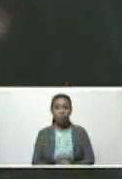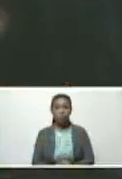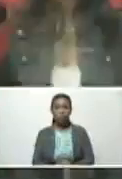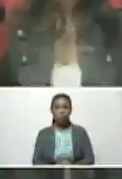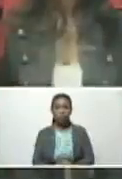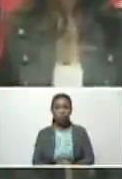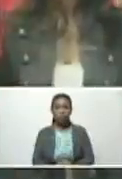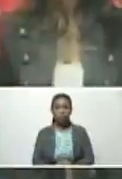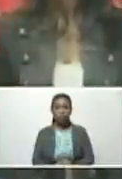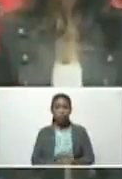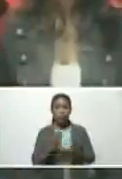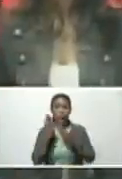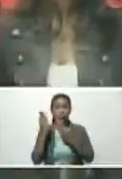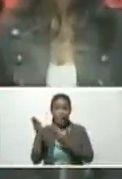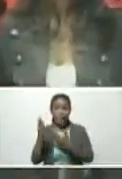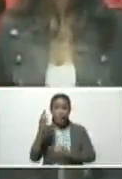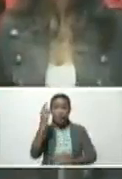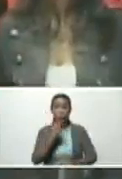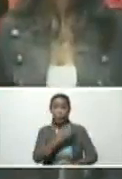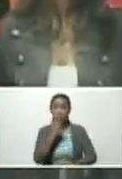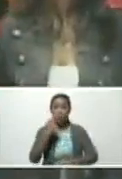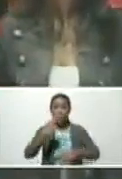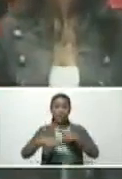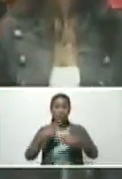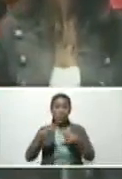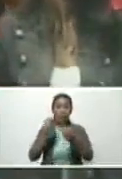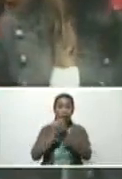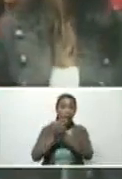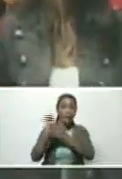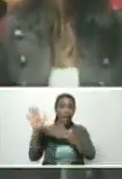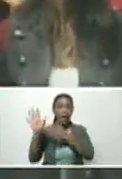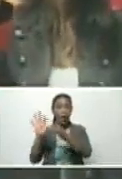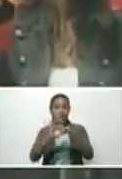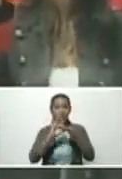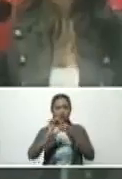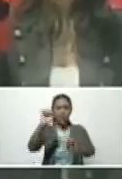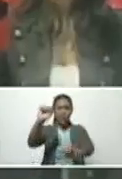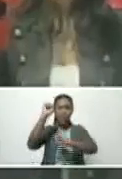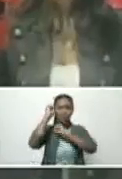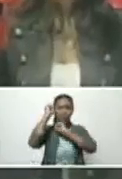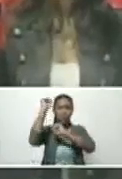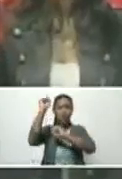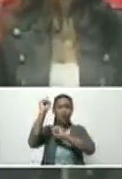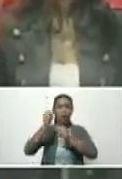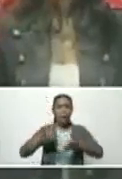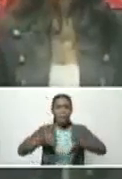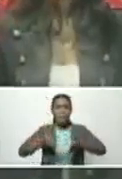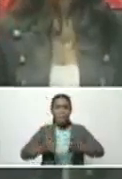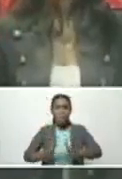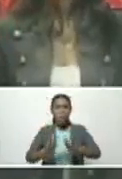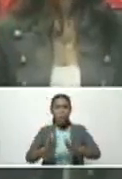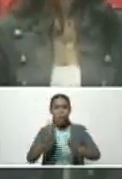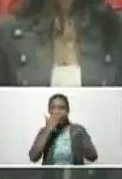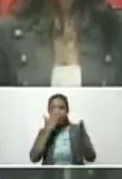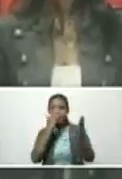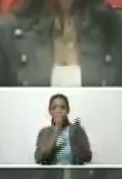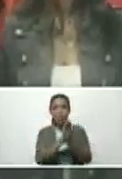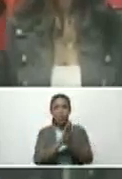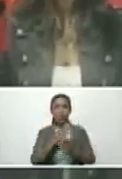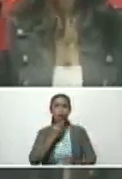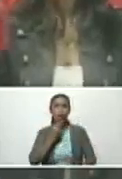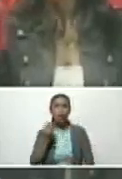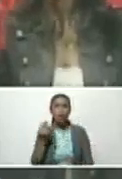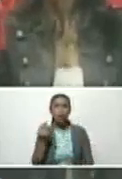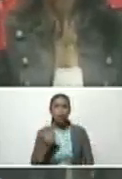Con ese compromiso de revolución perpetua, de unión y de victoria, del nacimiento del Frente de